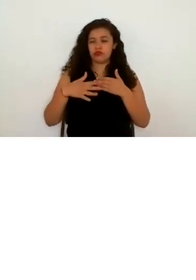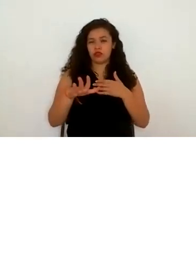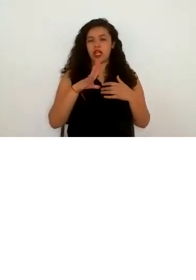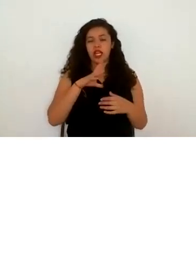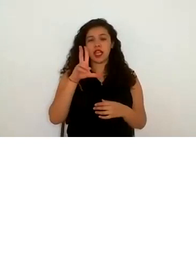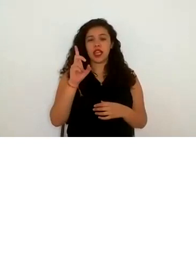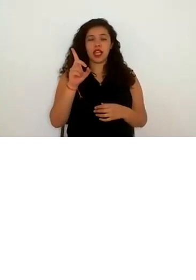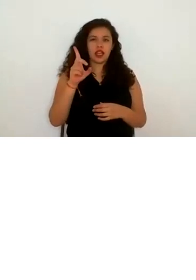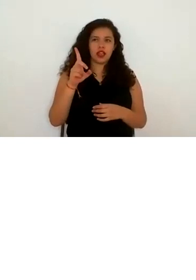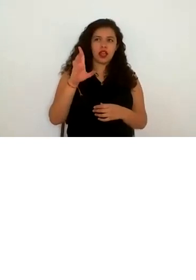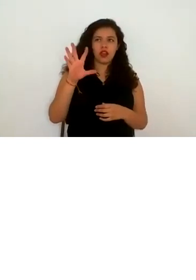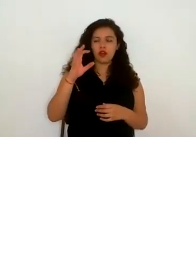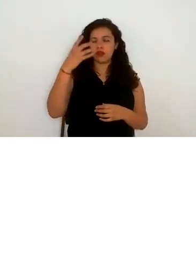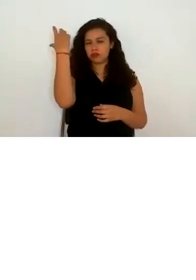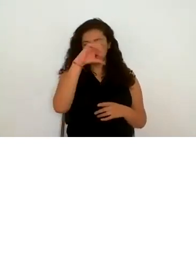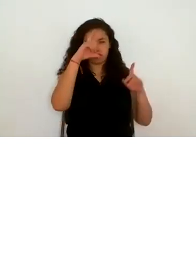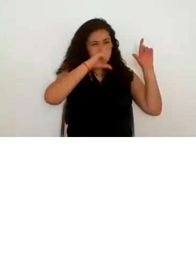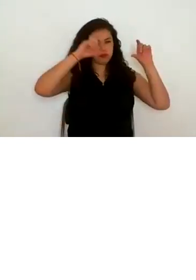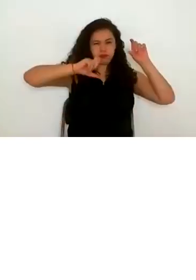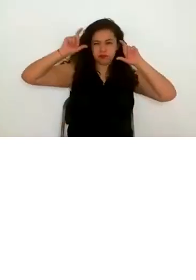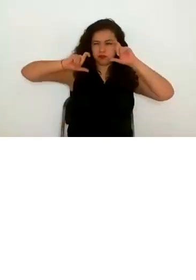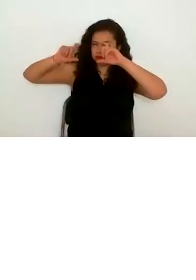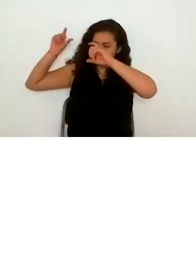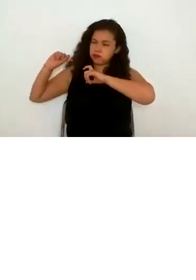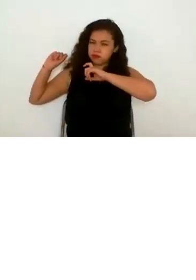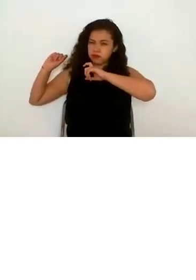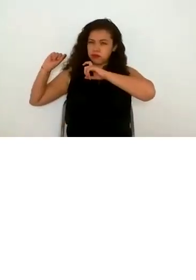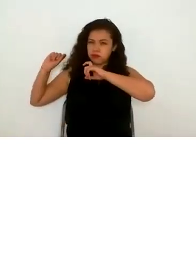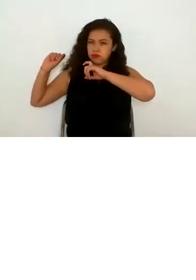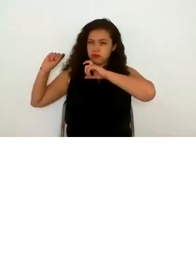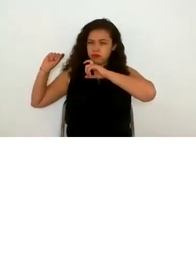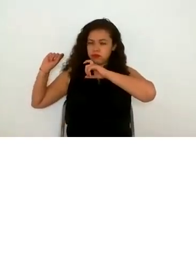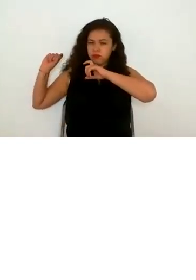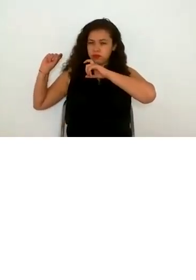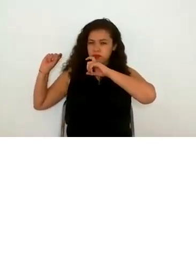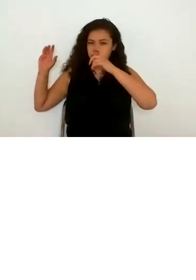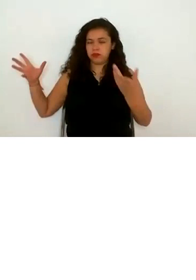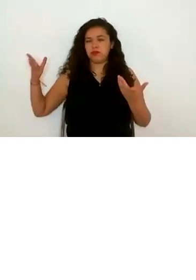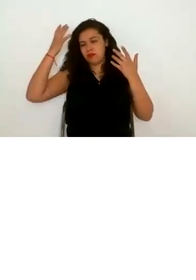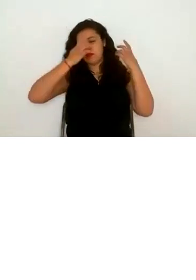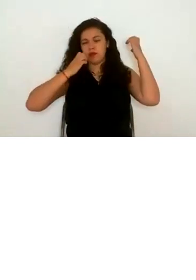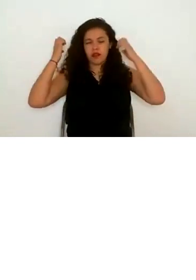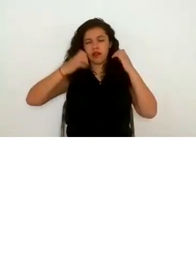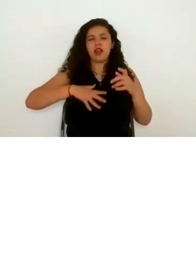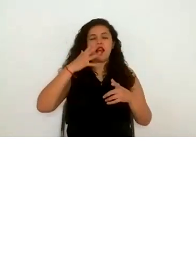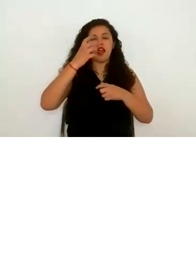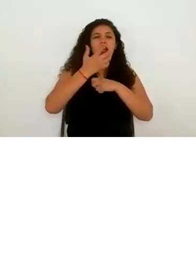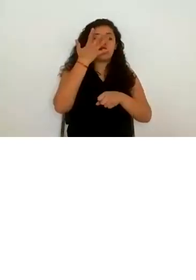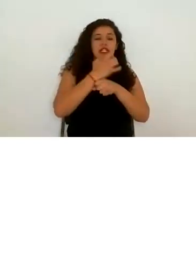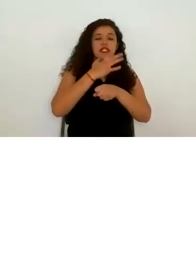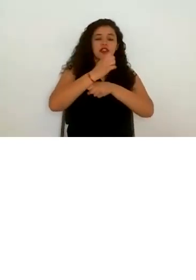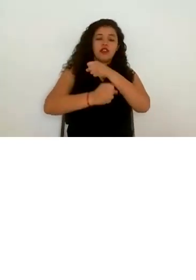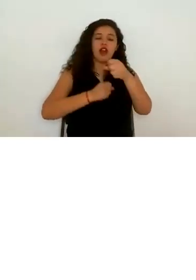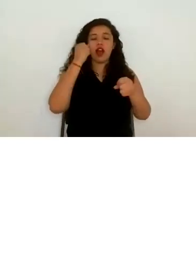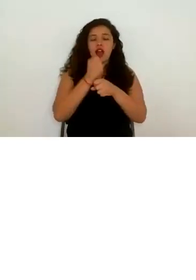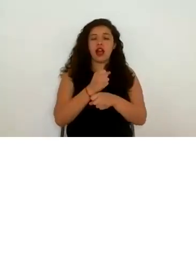30, 40 fotografías de las diferentes actividades que realizaron. Pues el evento es el aniversario, el 5º aniversario de la institución,